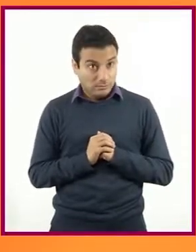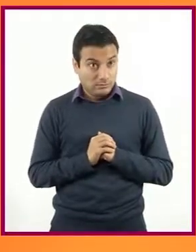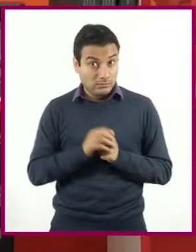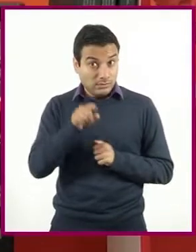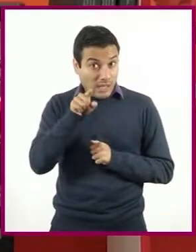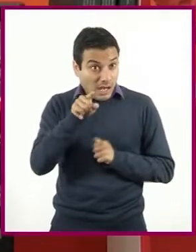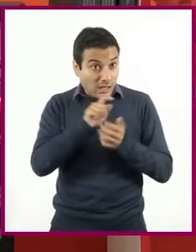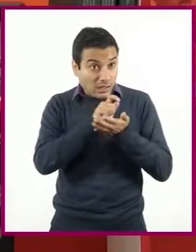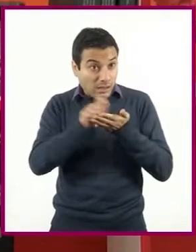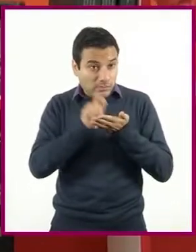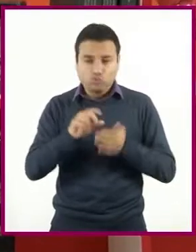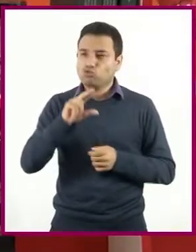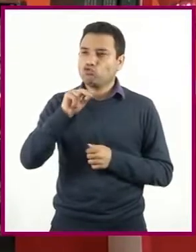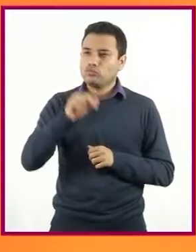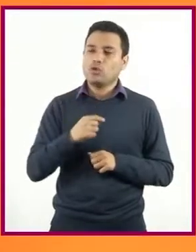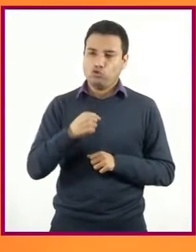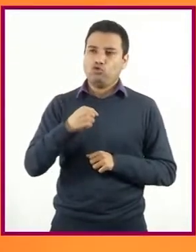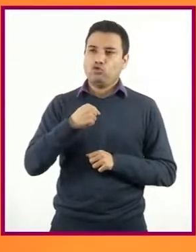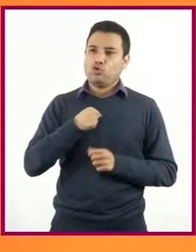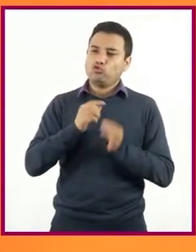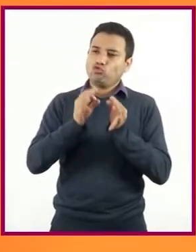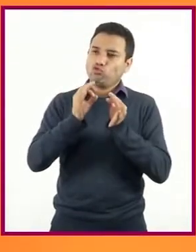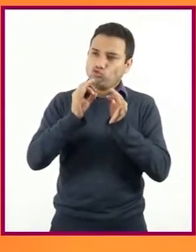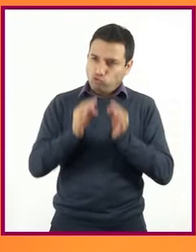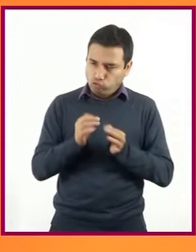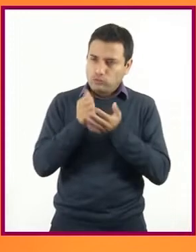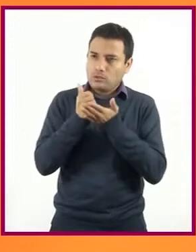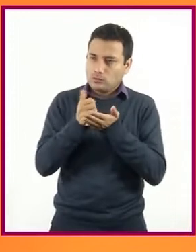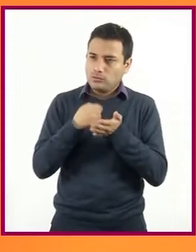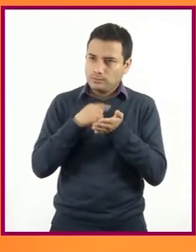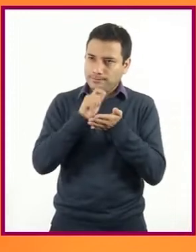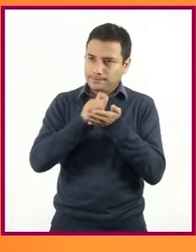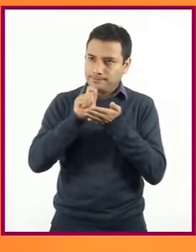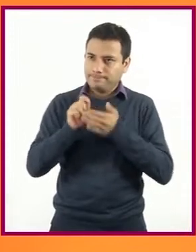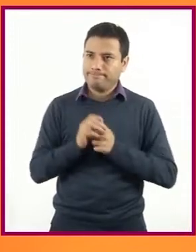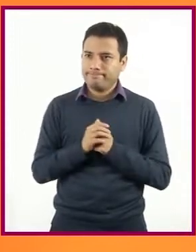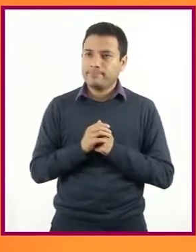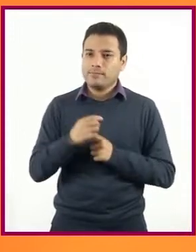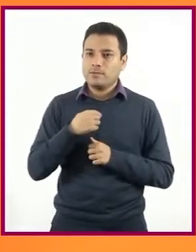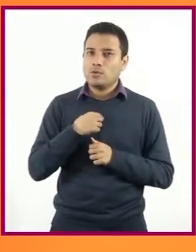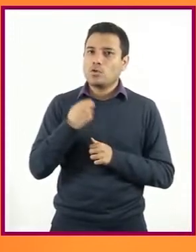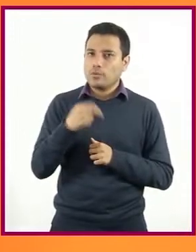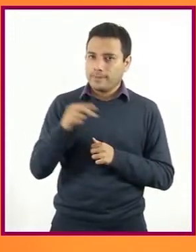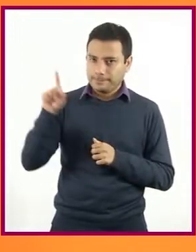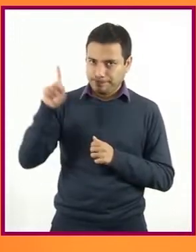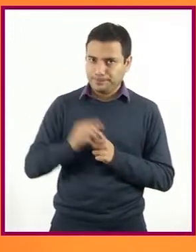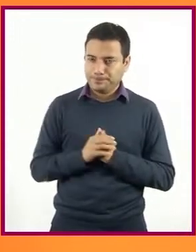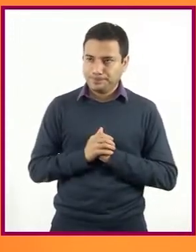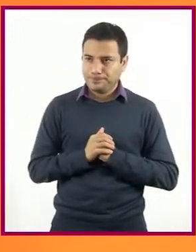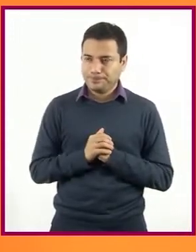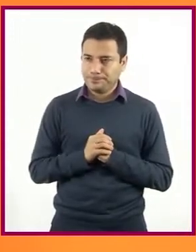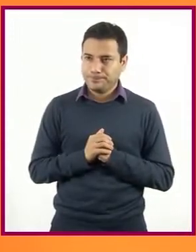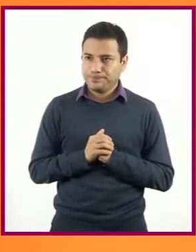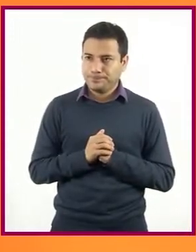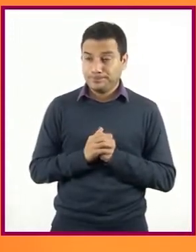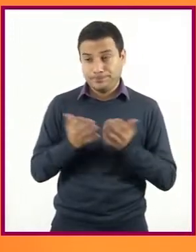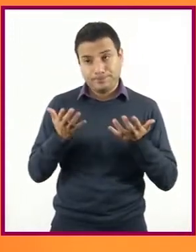escribe? No, yo soy su escribano. O como decimos por acá, su tlacuilo. Y